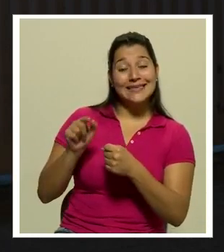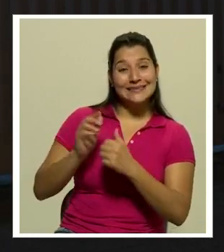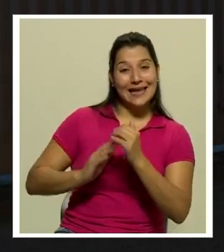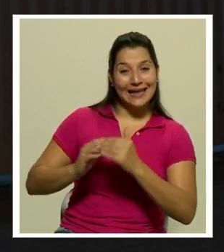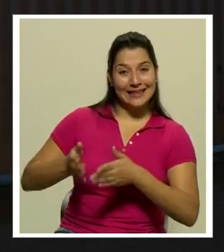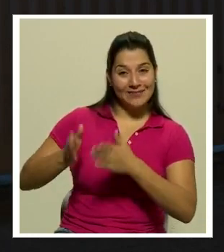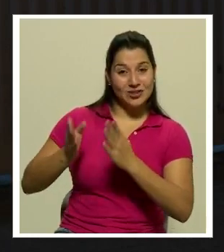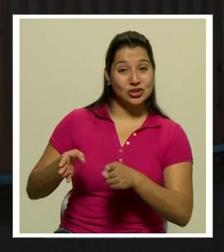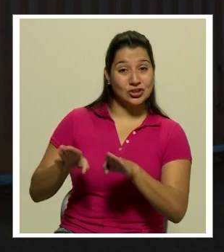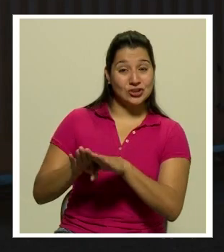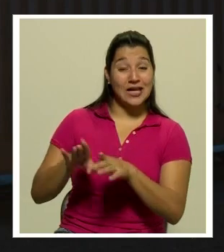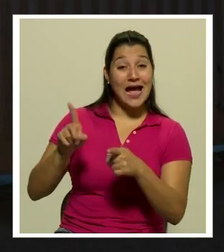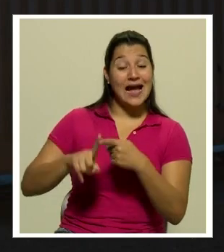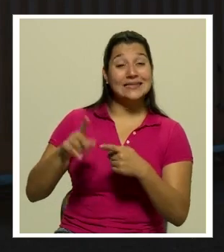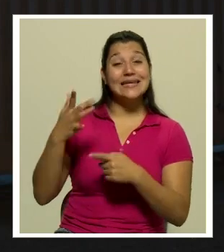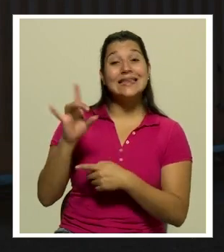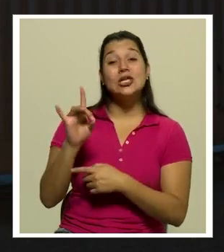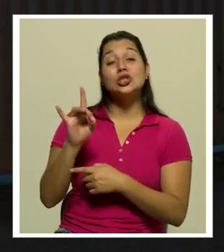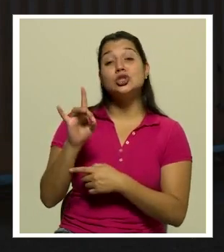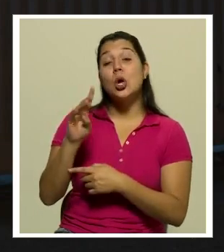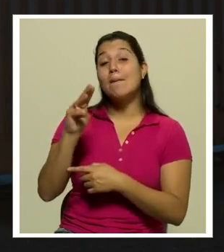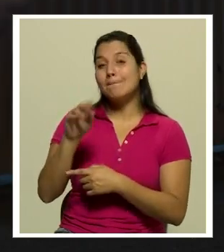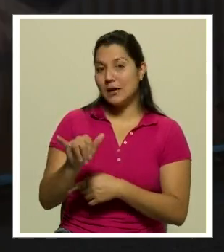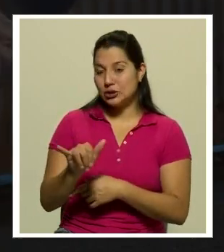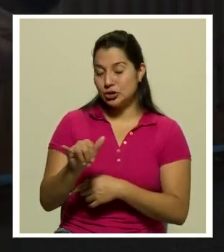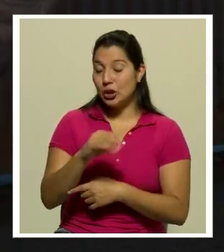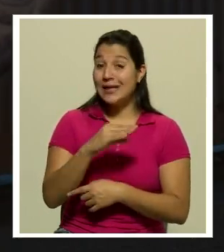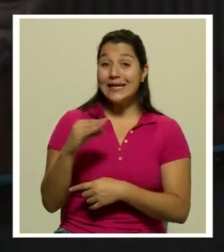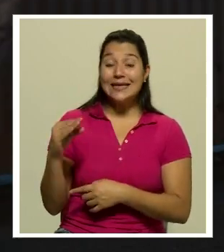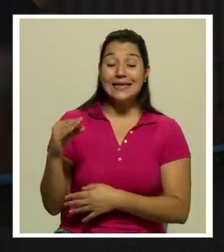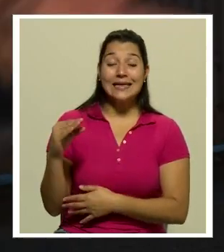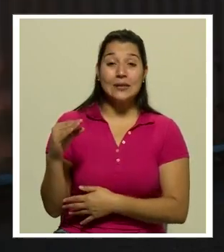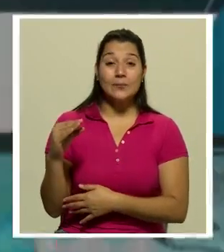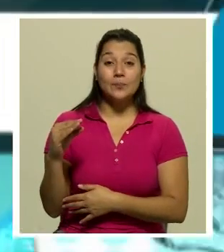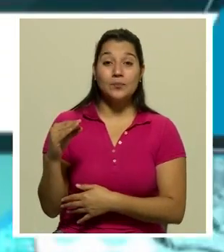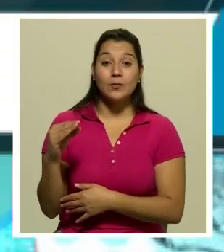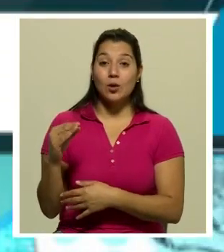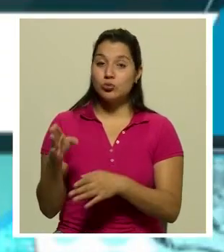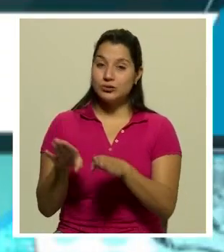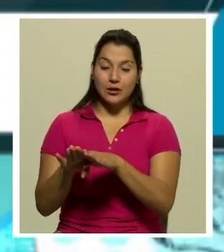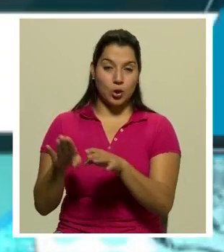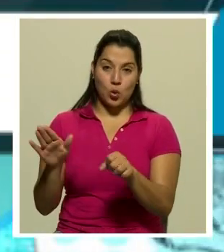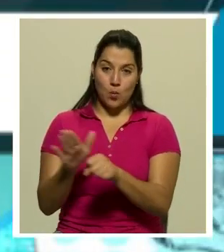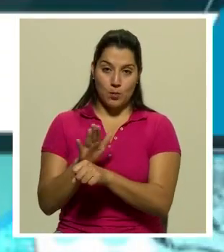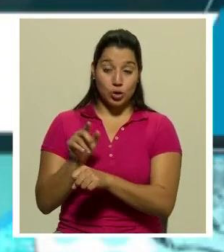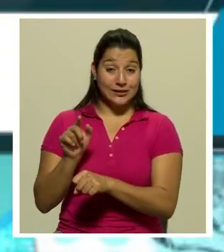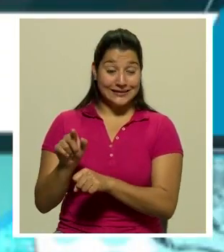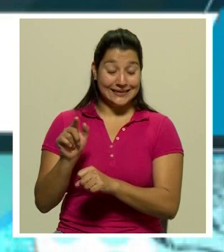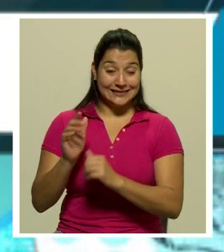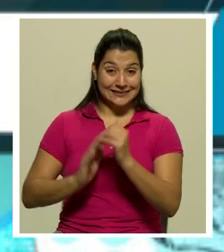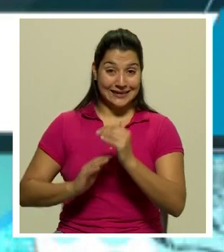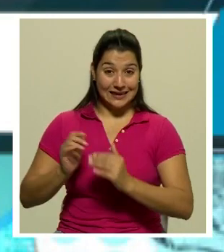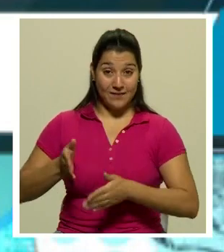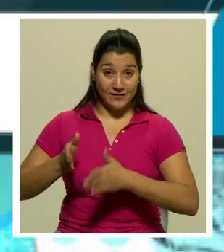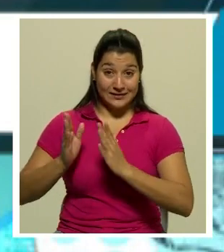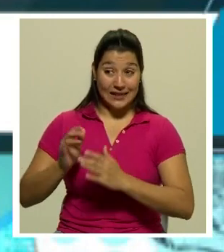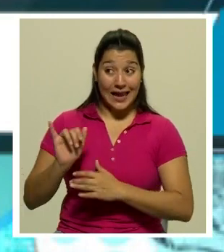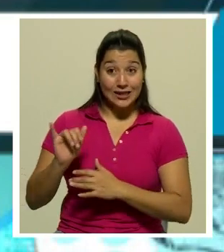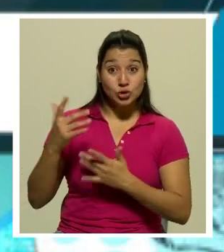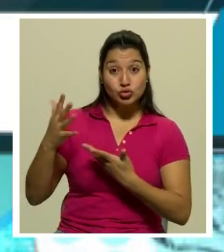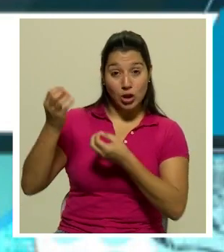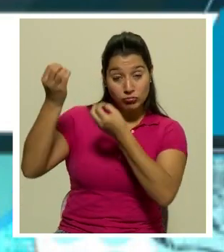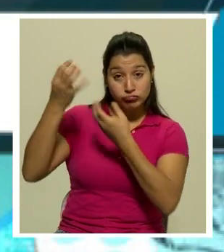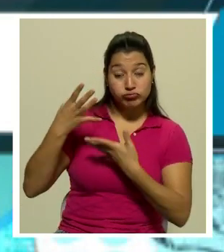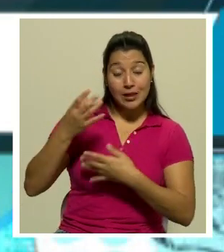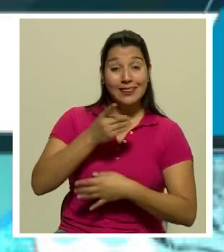el 18 de mayo y que será un cierre total de estas instalaciones. Eso nos lo confirmó